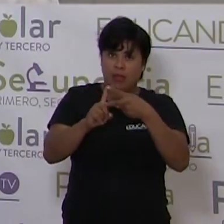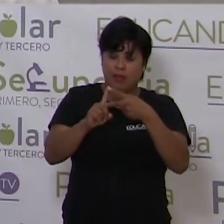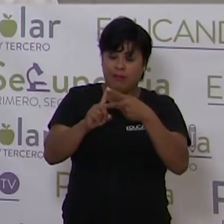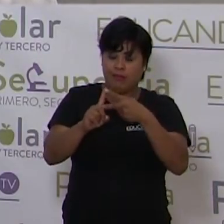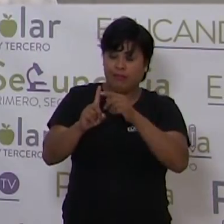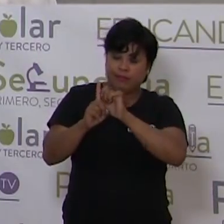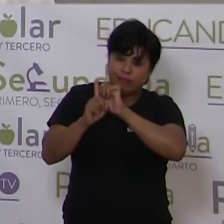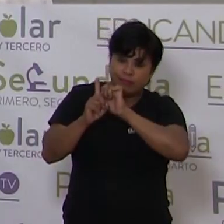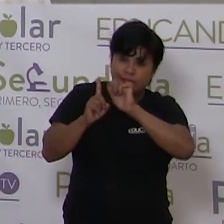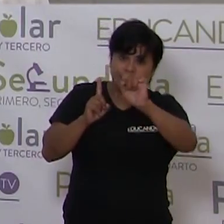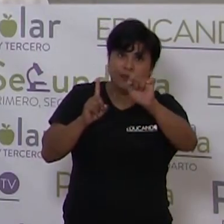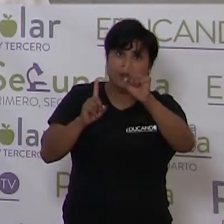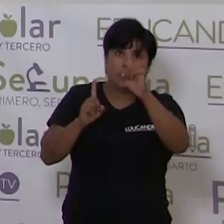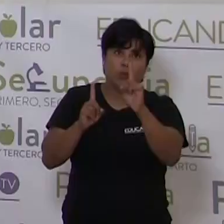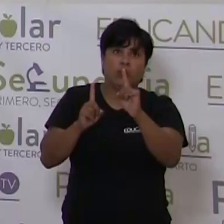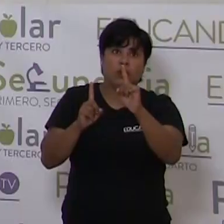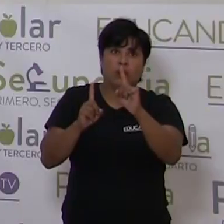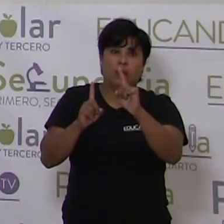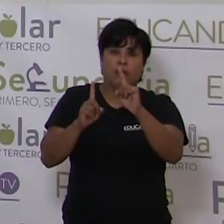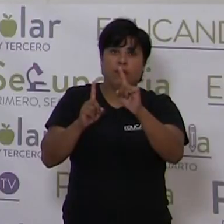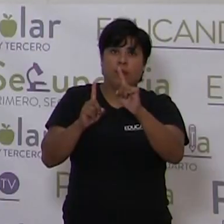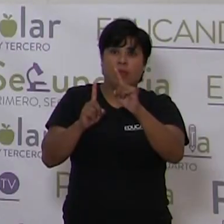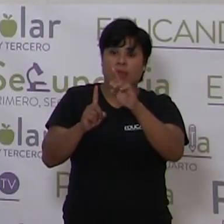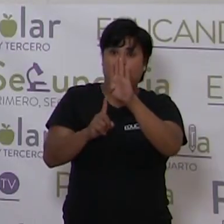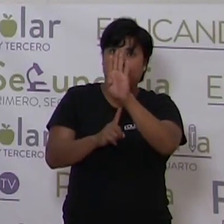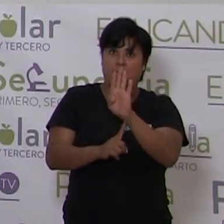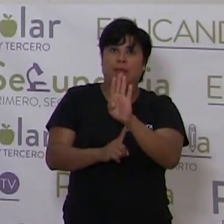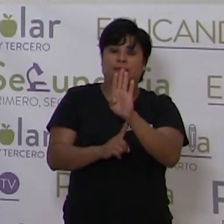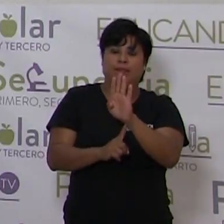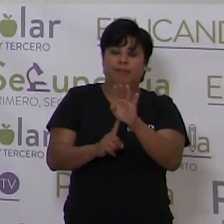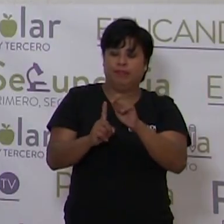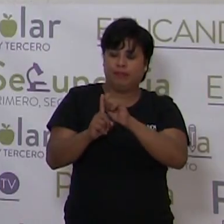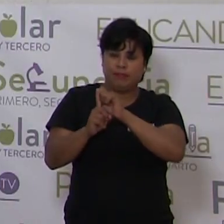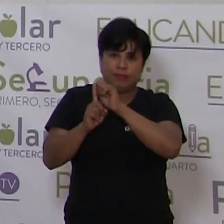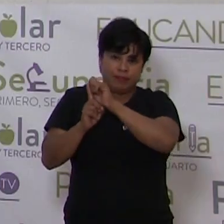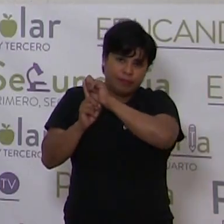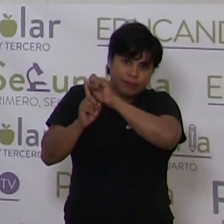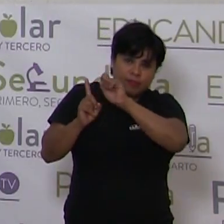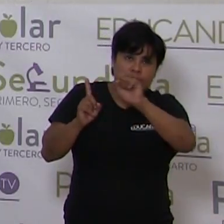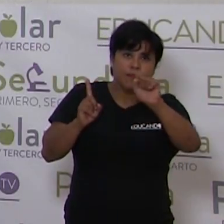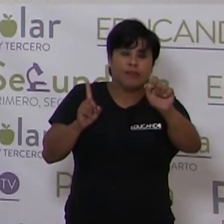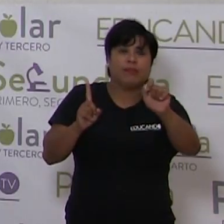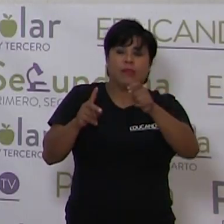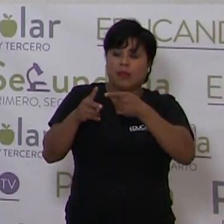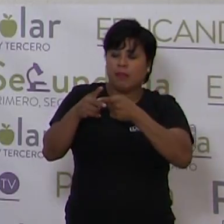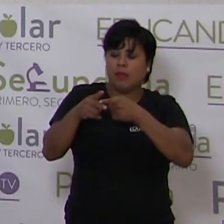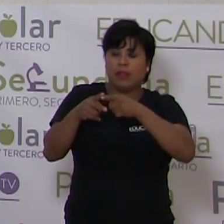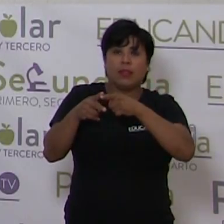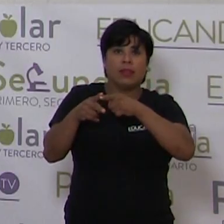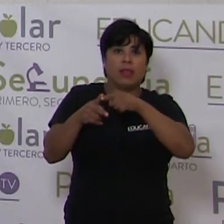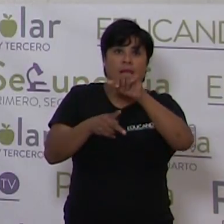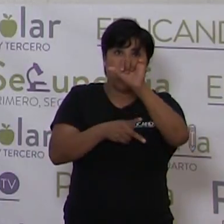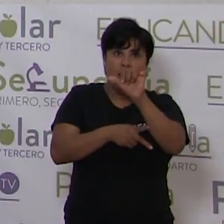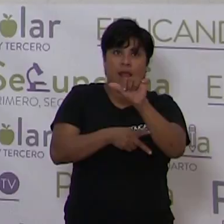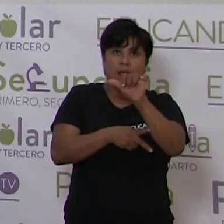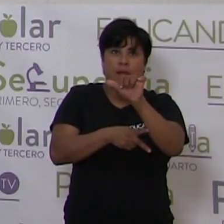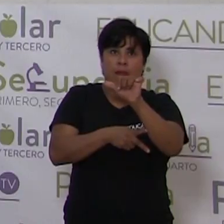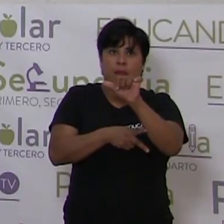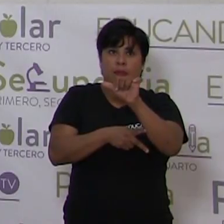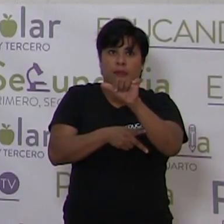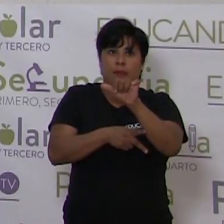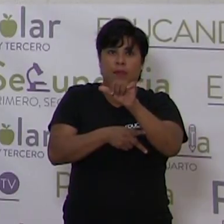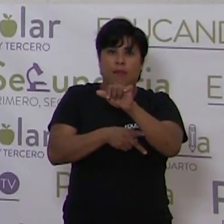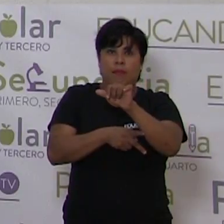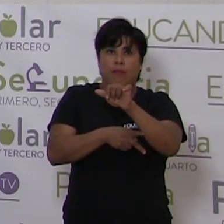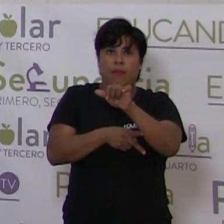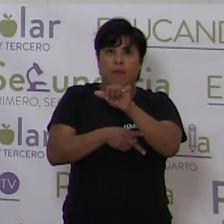una por el vértice B, otra por el vértice A